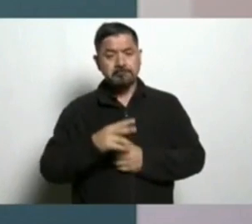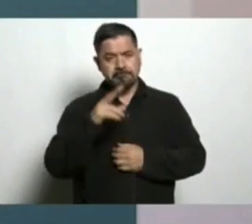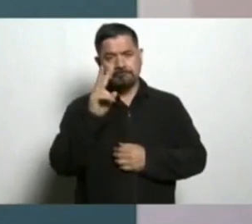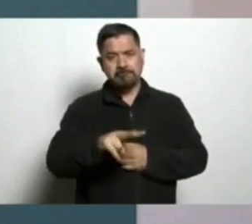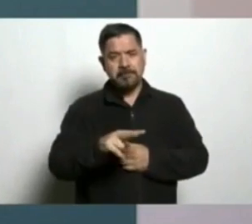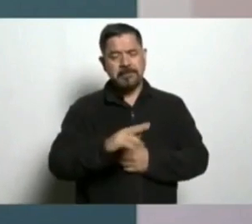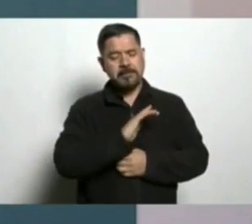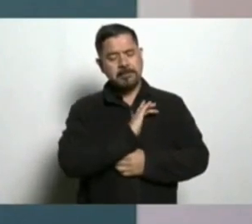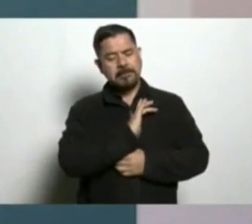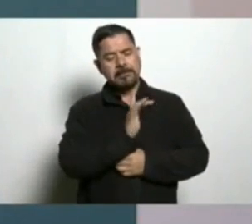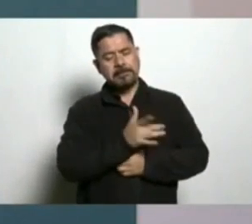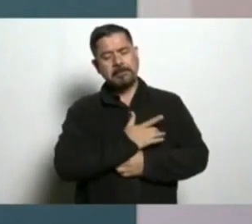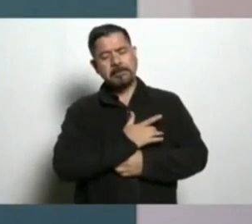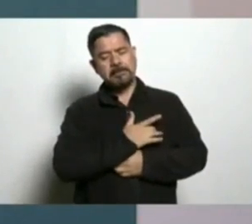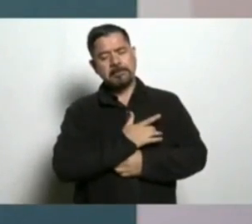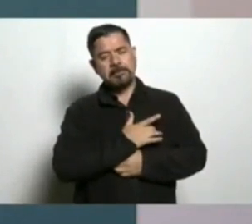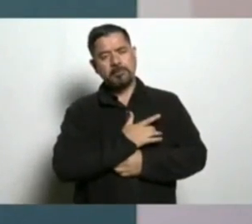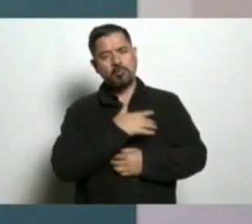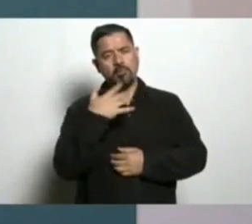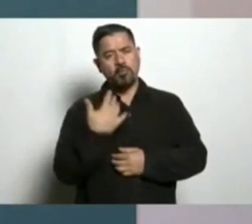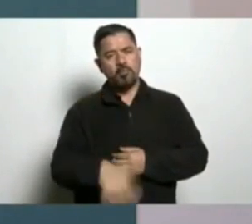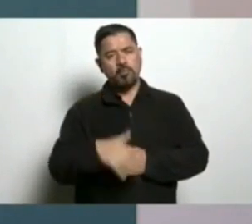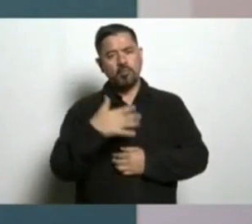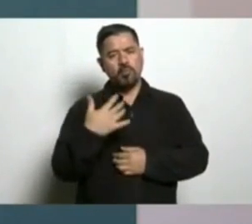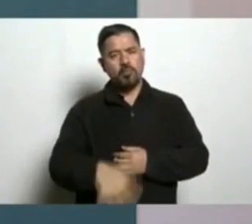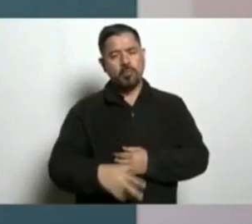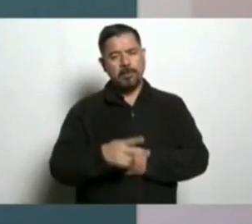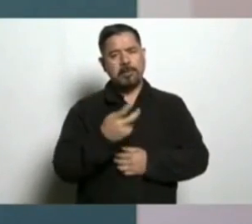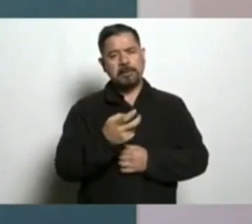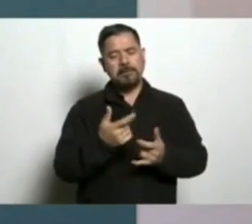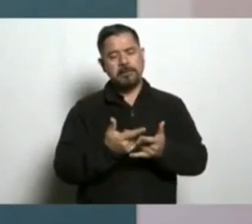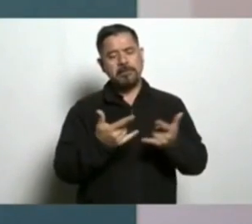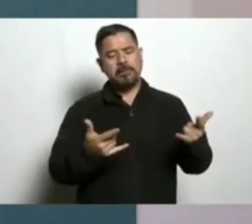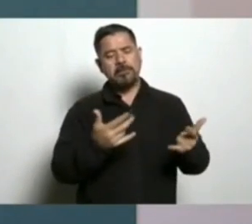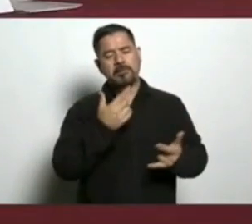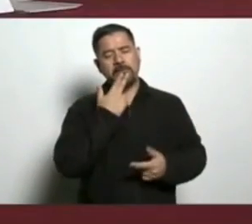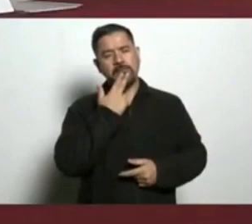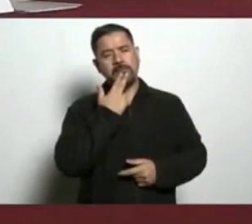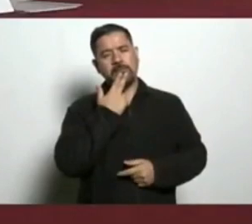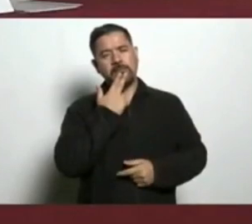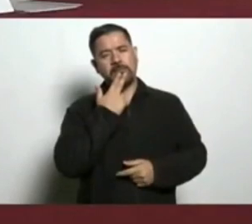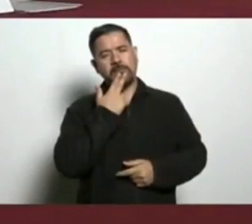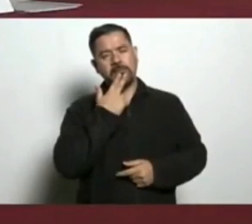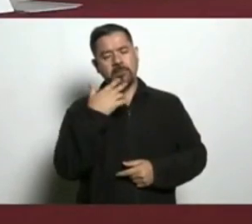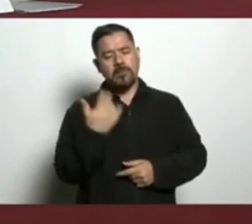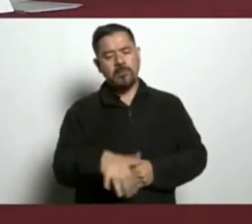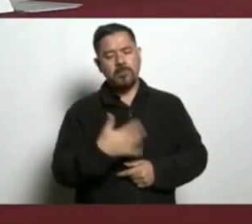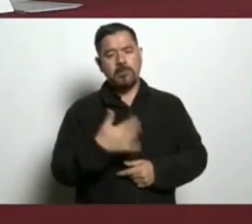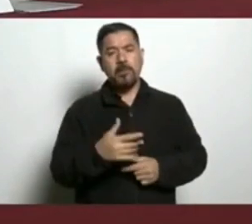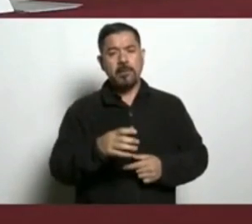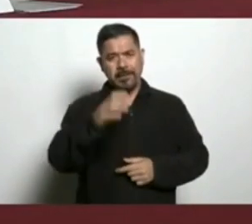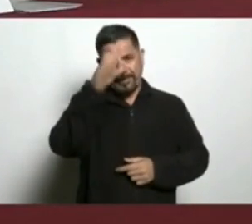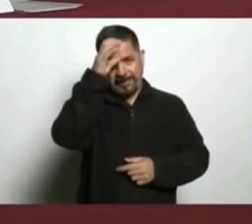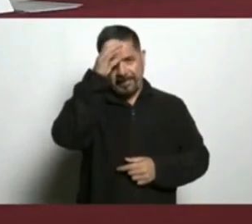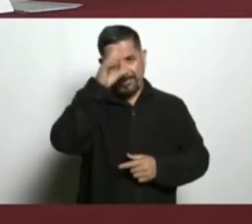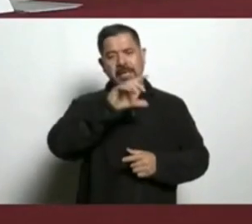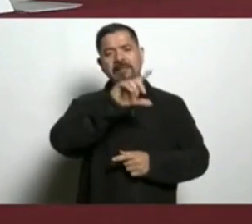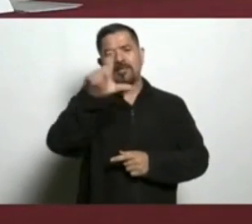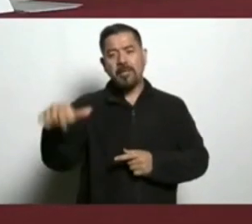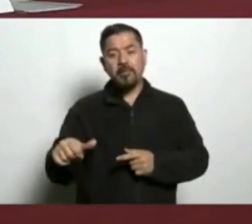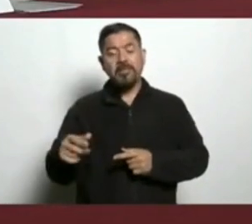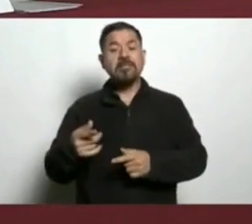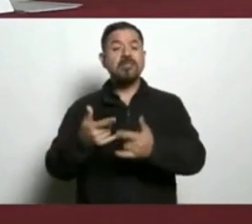entrañable, es parte de nuestra historia. Después de Cananea vino Río Blanco,